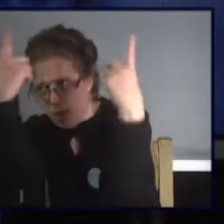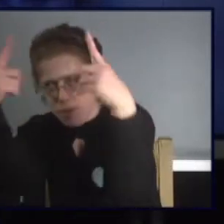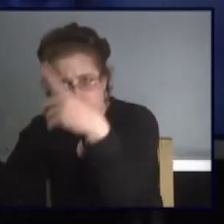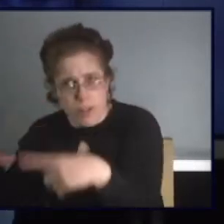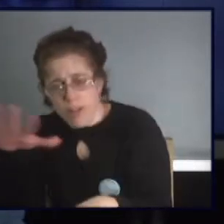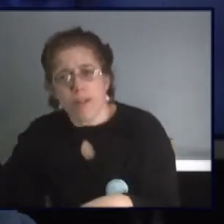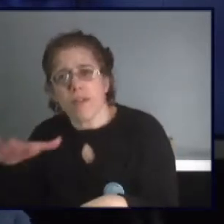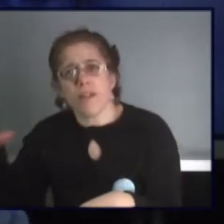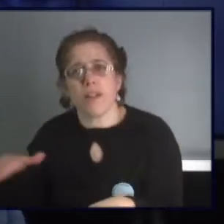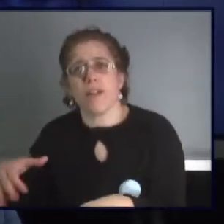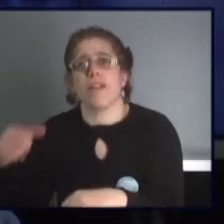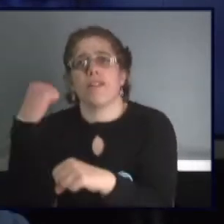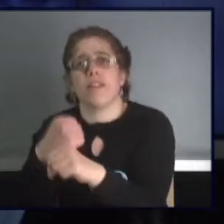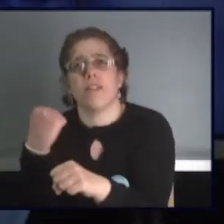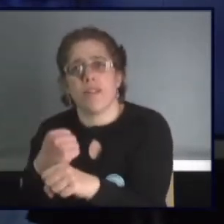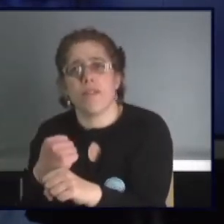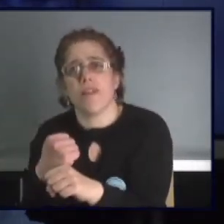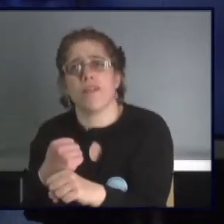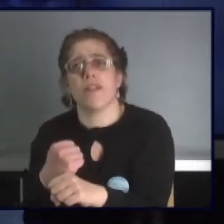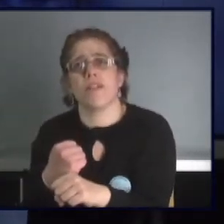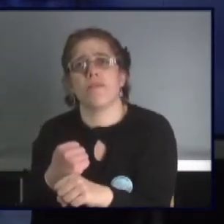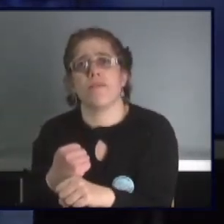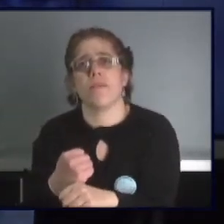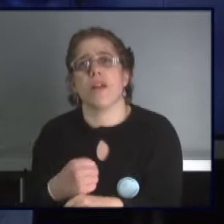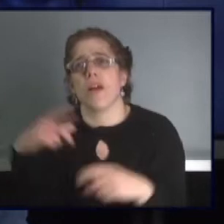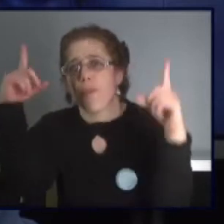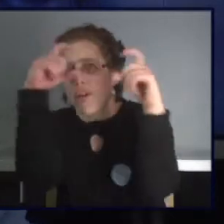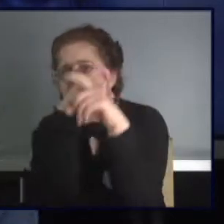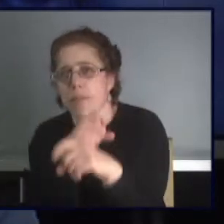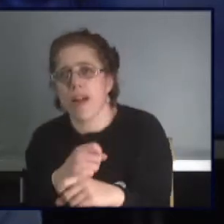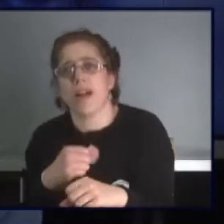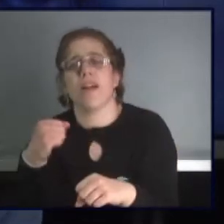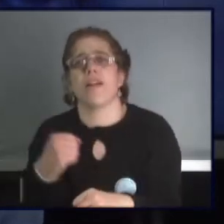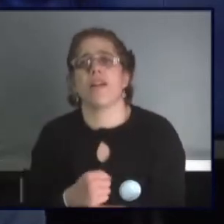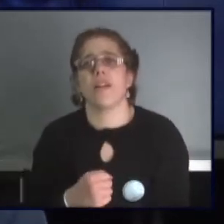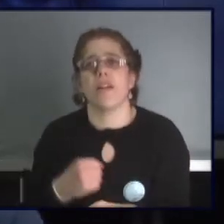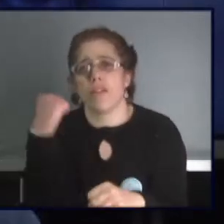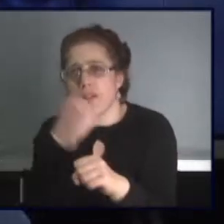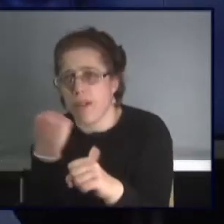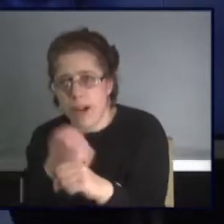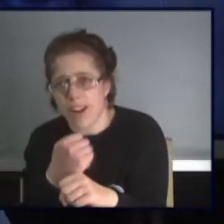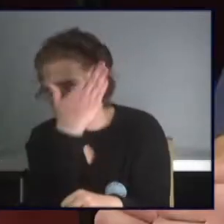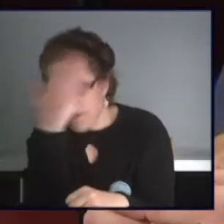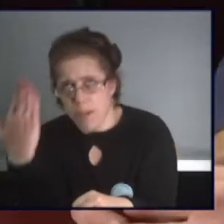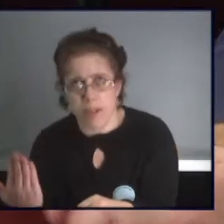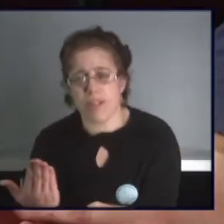barrios en los barrios y en los trabajadores es decir que si hay problema en los barrios tenemos problemas los trabajadores